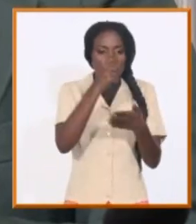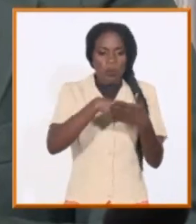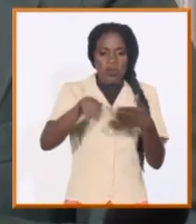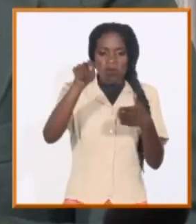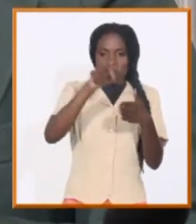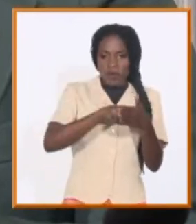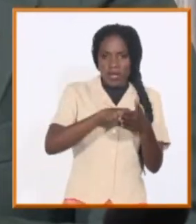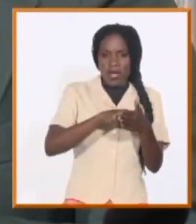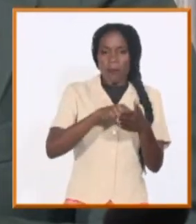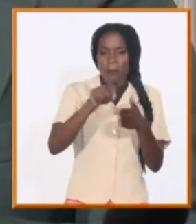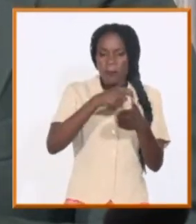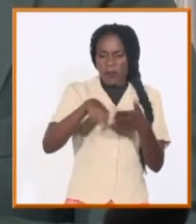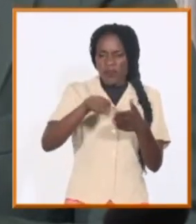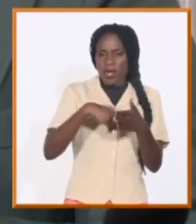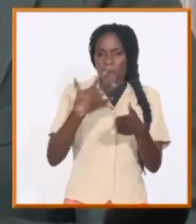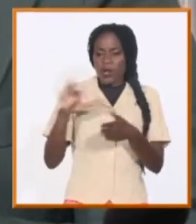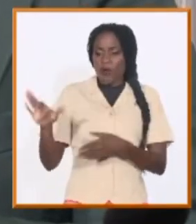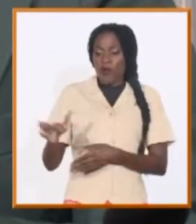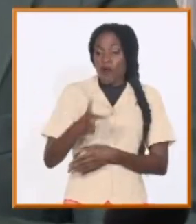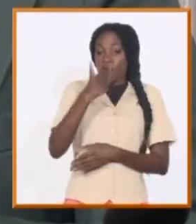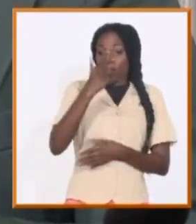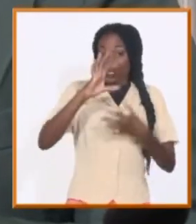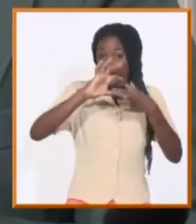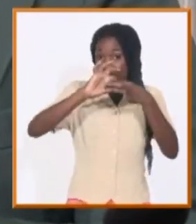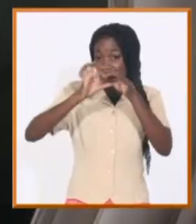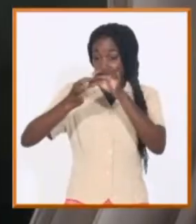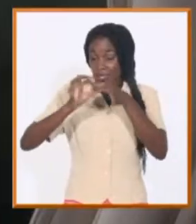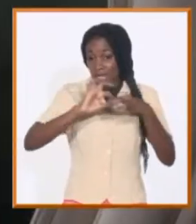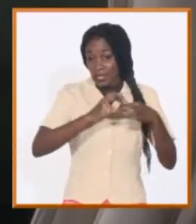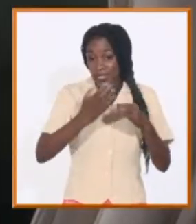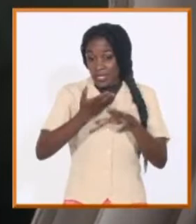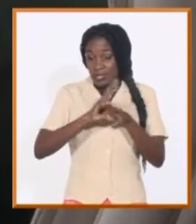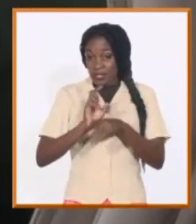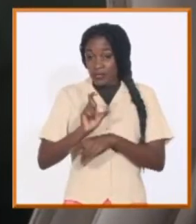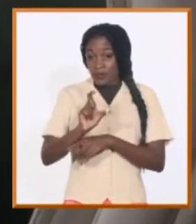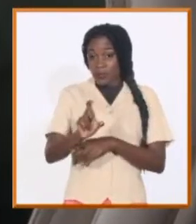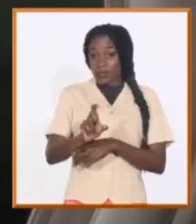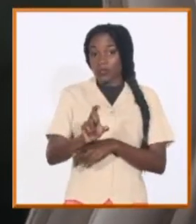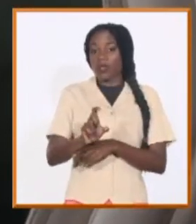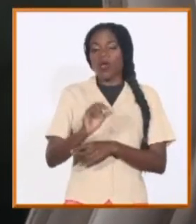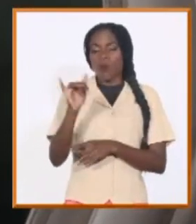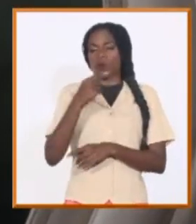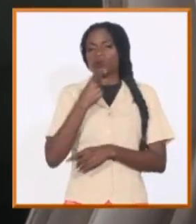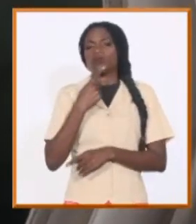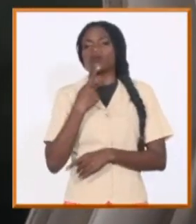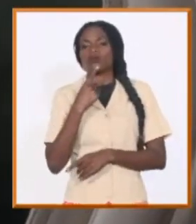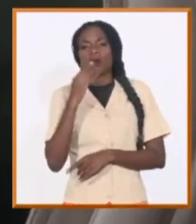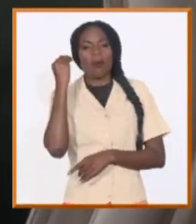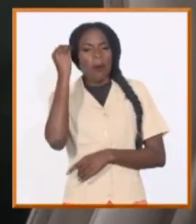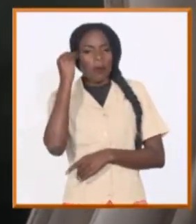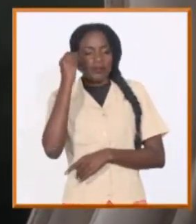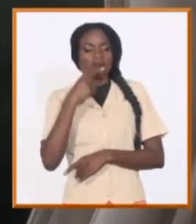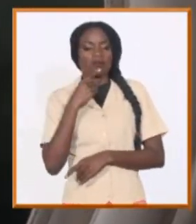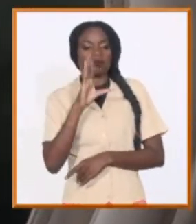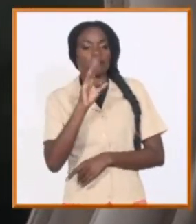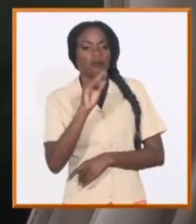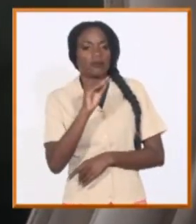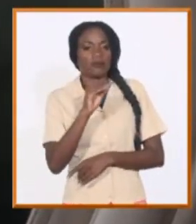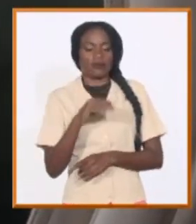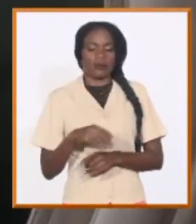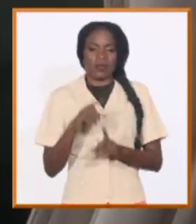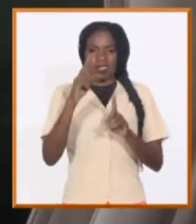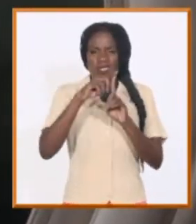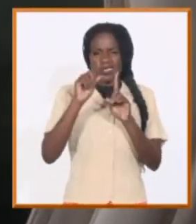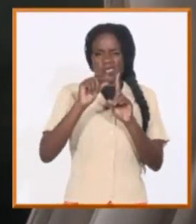a los Juegos Olímpicos de París 2024. De ruta crítica de los Juegos vamos a hablar un poquito al final, ¿no? Para que también ustedes den sus opiniones. Pero el tema, por ejemplo, a